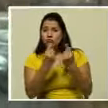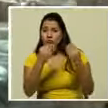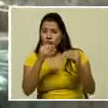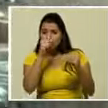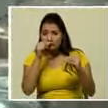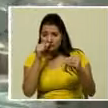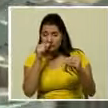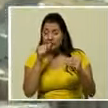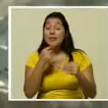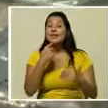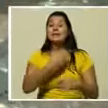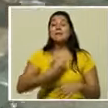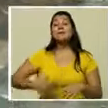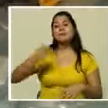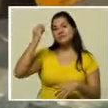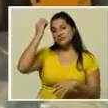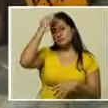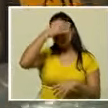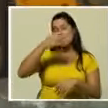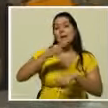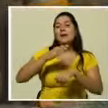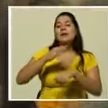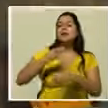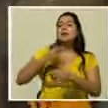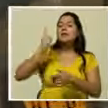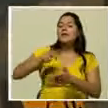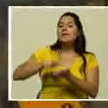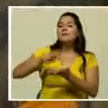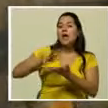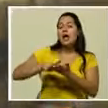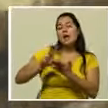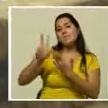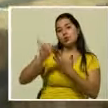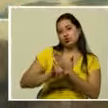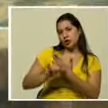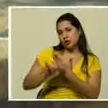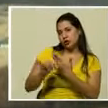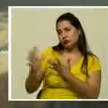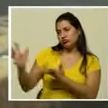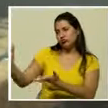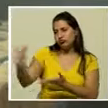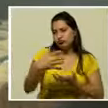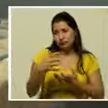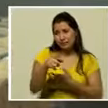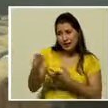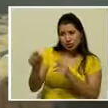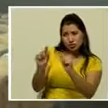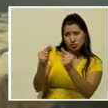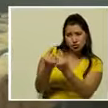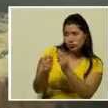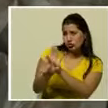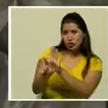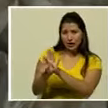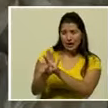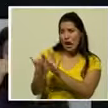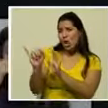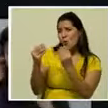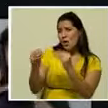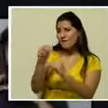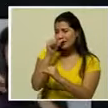por la aprobación del proyecto de extinción de dominio, que quita los bienes adquiridos por medio de actividades ilícitas como el